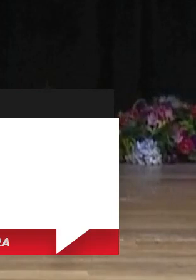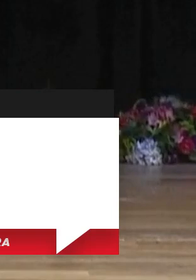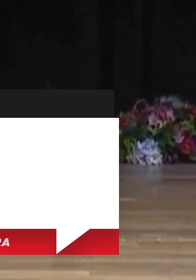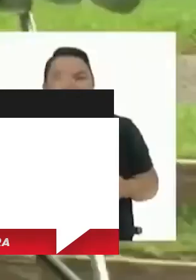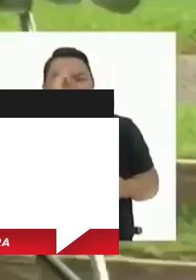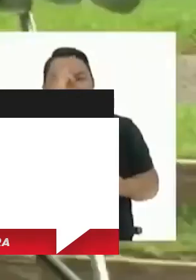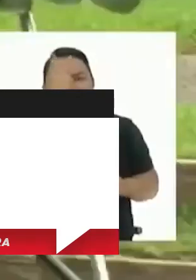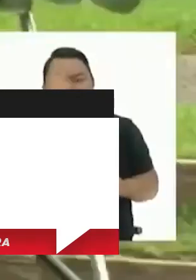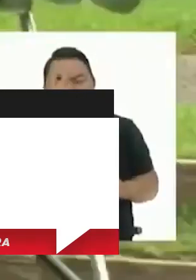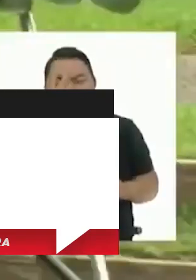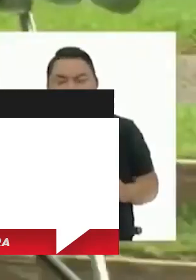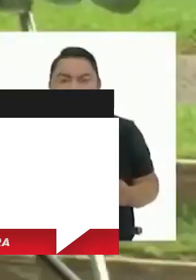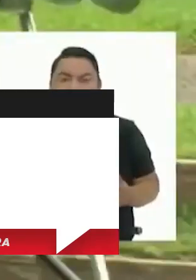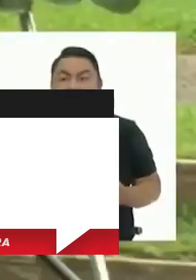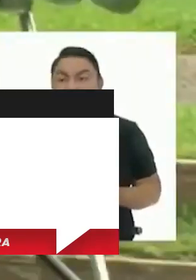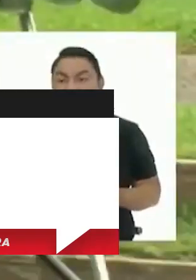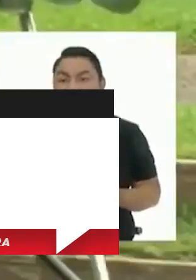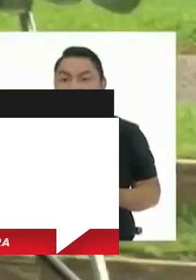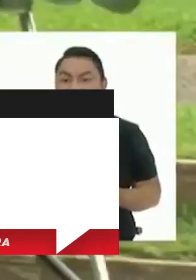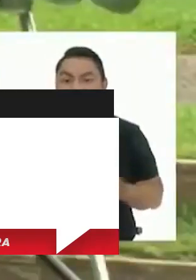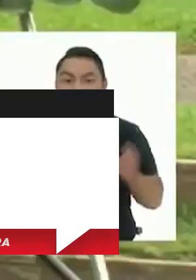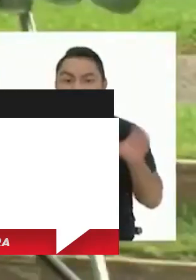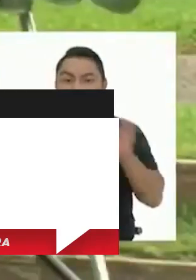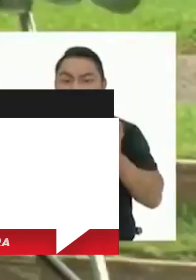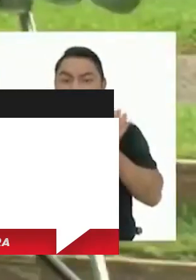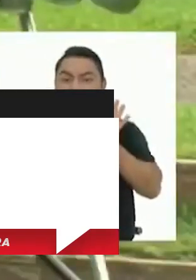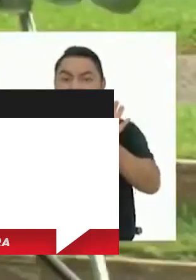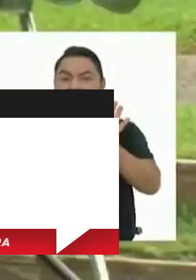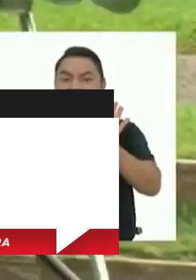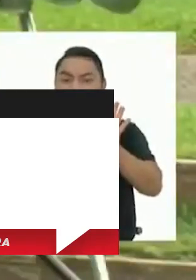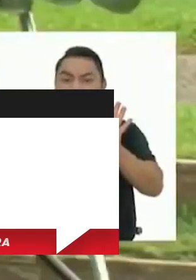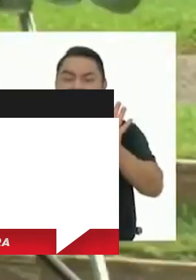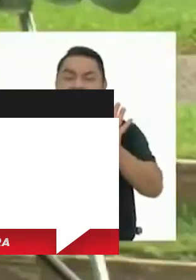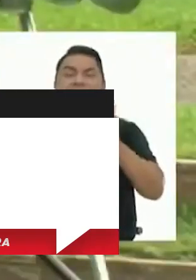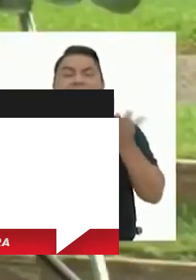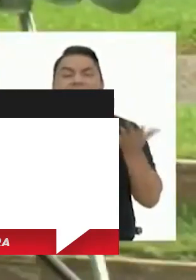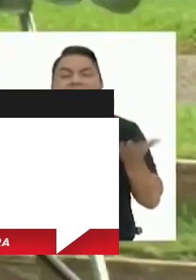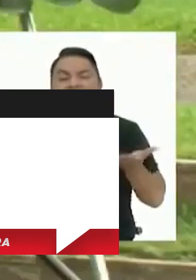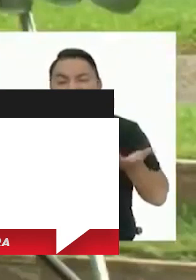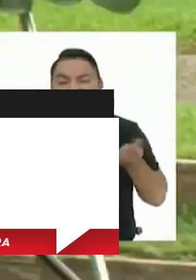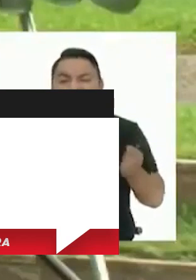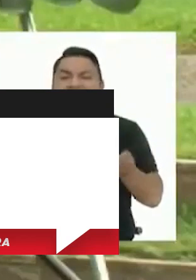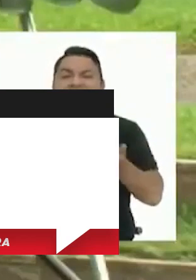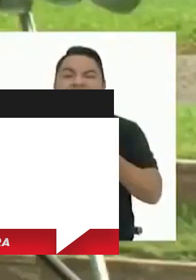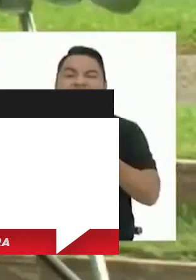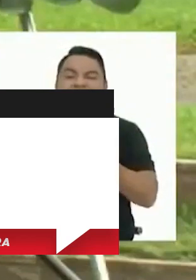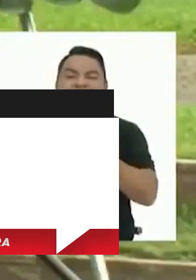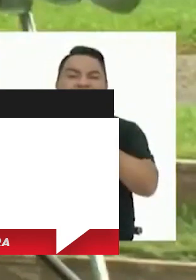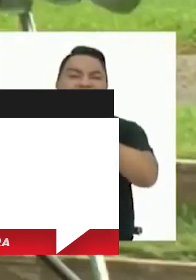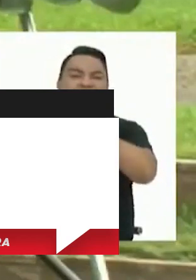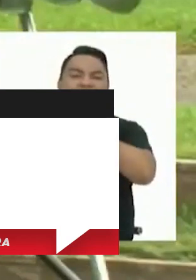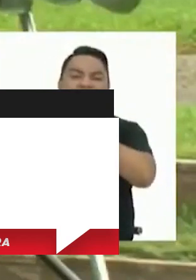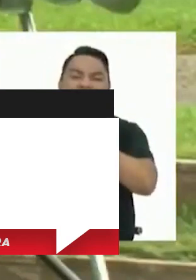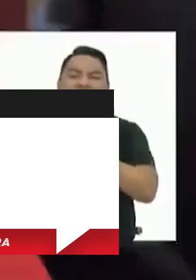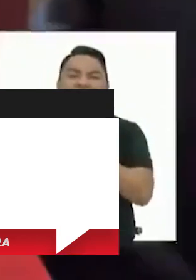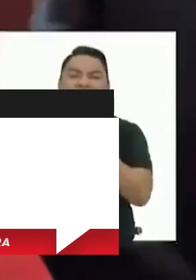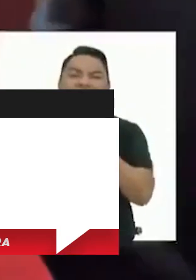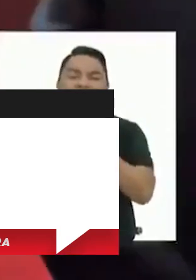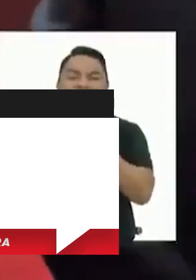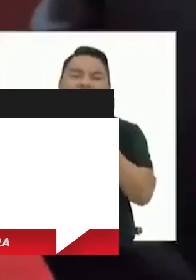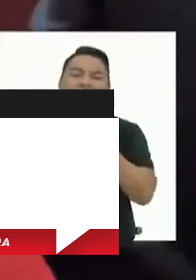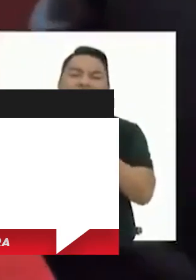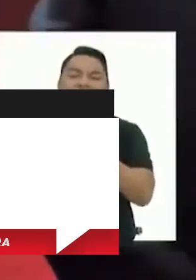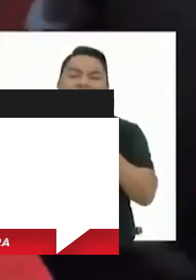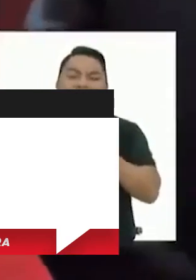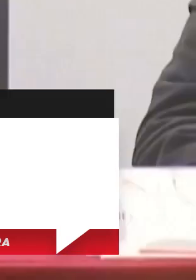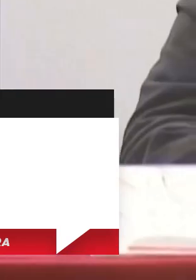lo respaldó, y emitieron un comunicado indicando que responderían a la interpelación que realizara el Congreso de